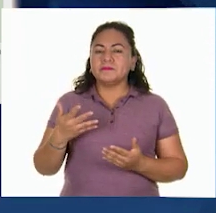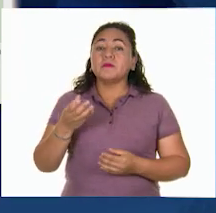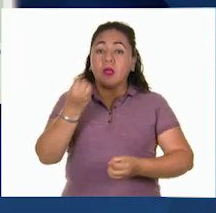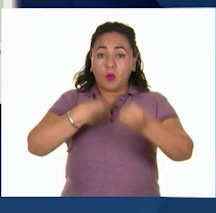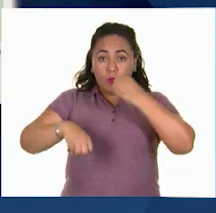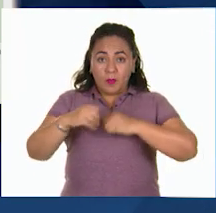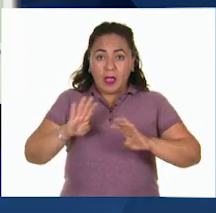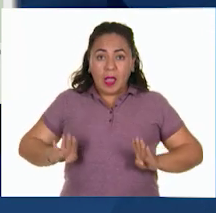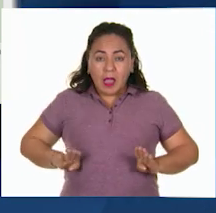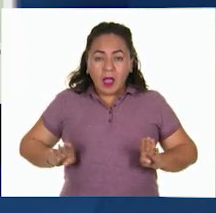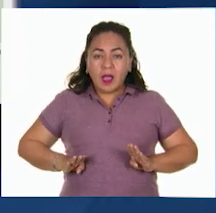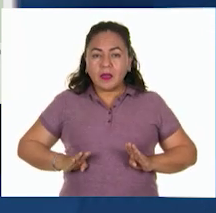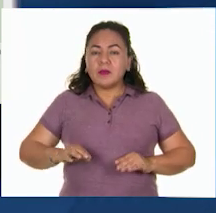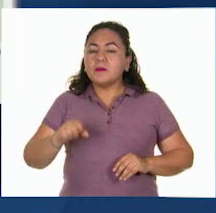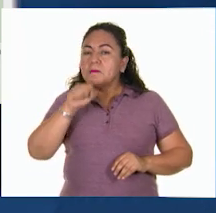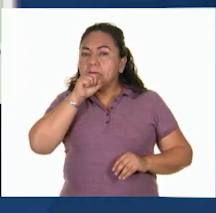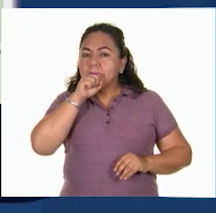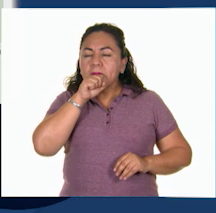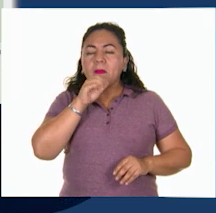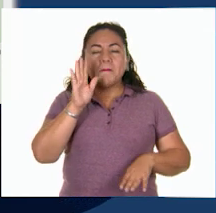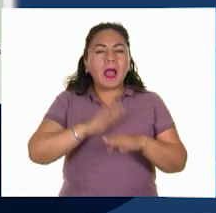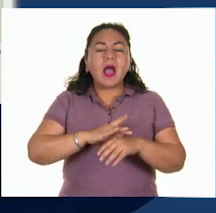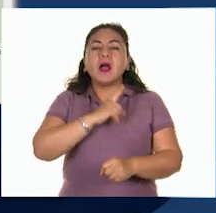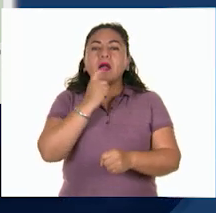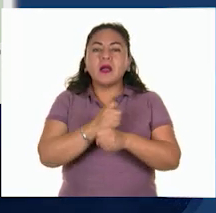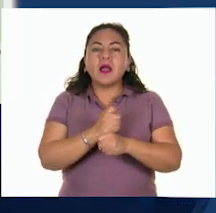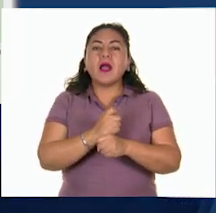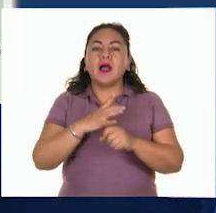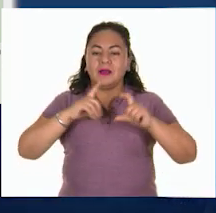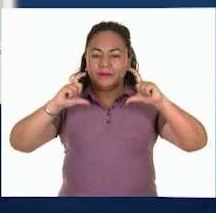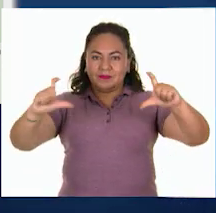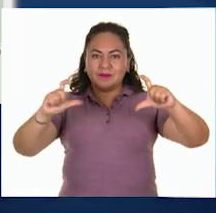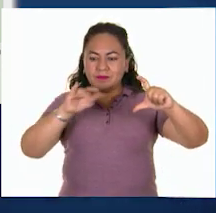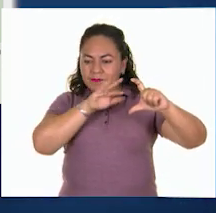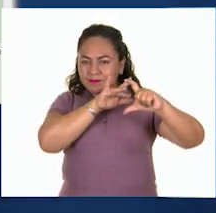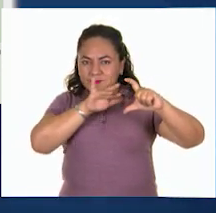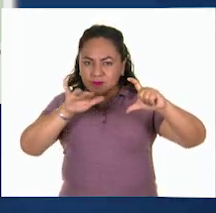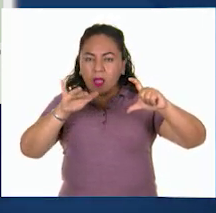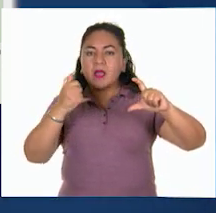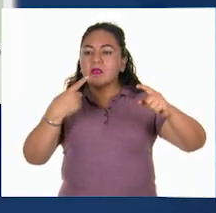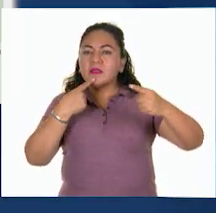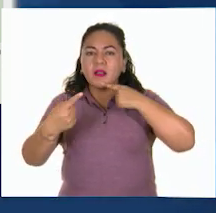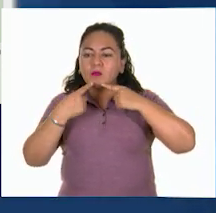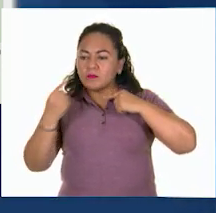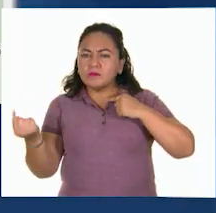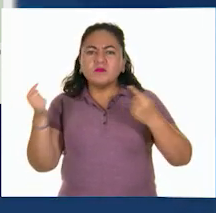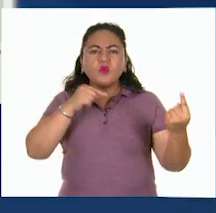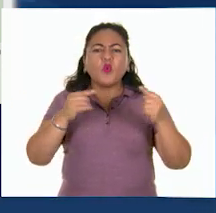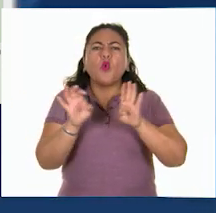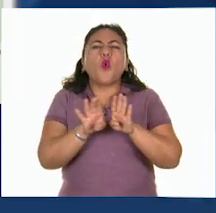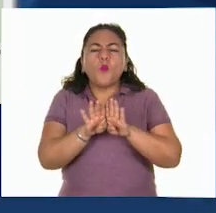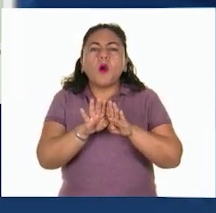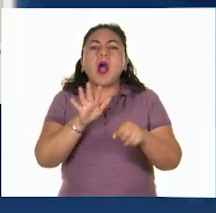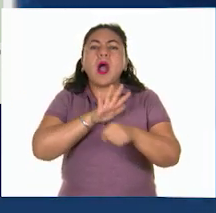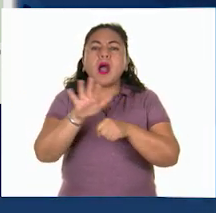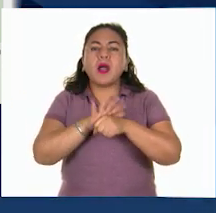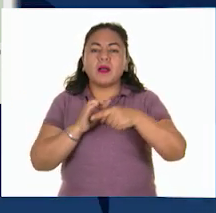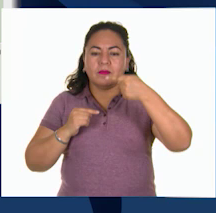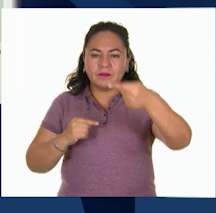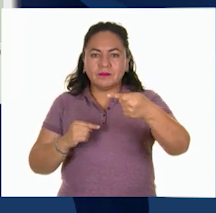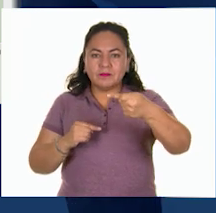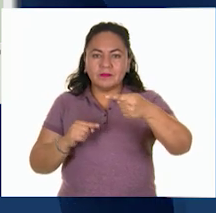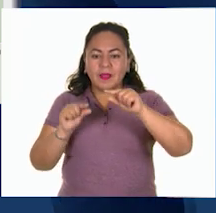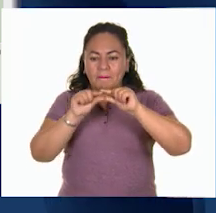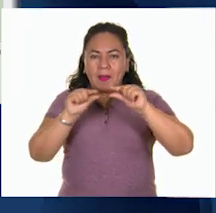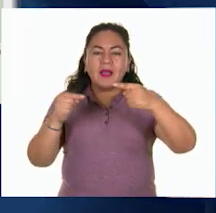teatro, las acciones se indican sobre todo mediante las acotaciones y los diálogos se señalan por medio de guiones